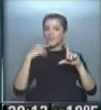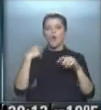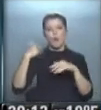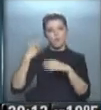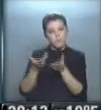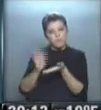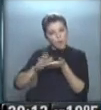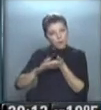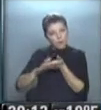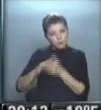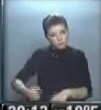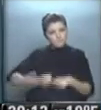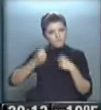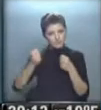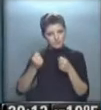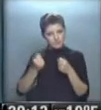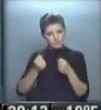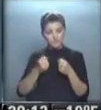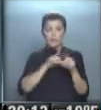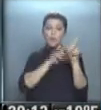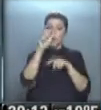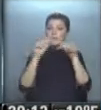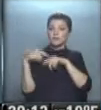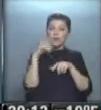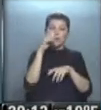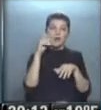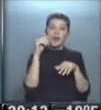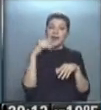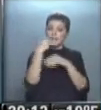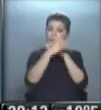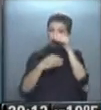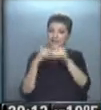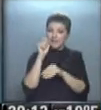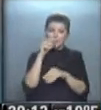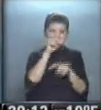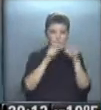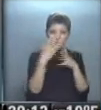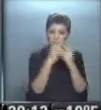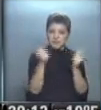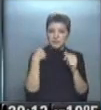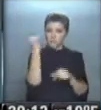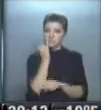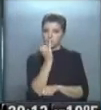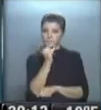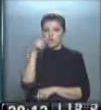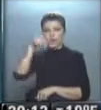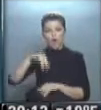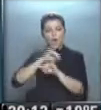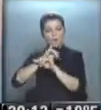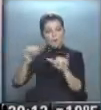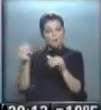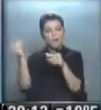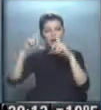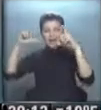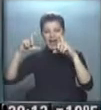eso con fuerza». Pero familiares de desaparecidos lo denunciaron y ahora la cara del dictador quedó prohibida en los spots.